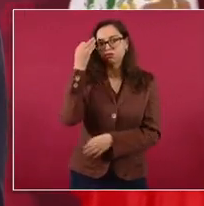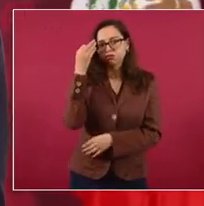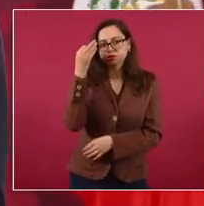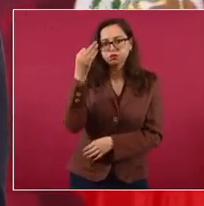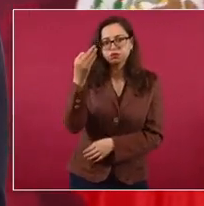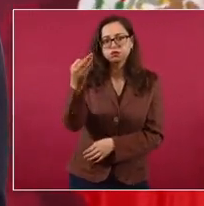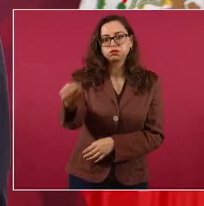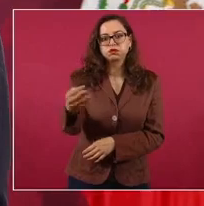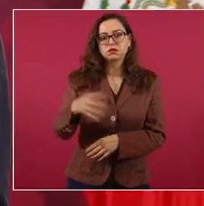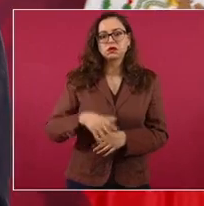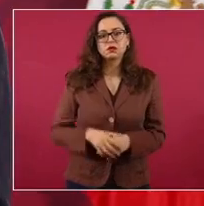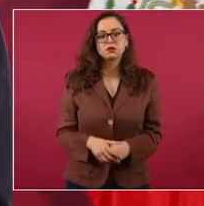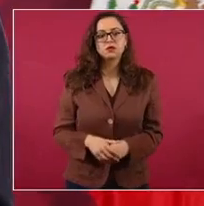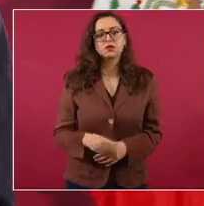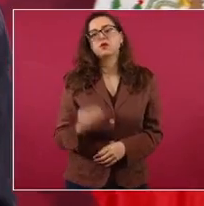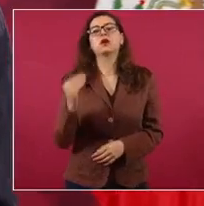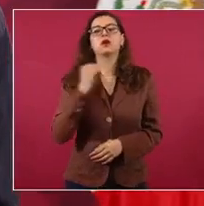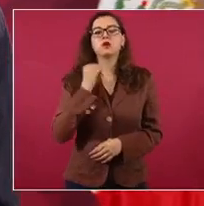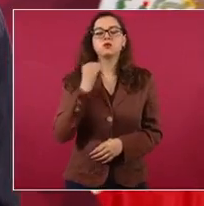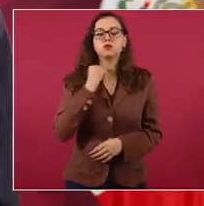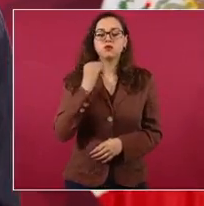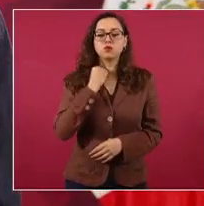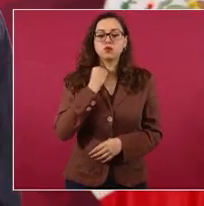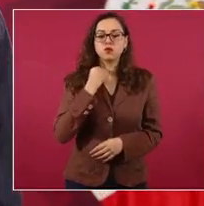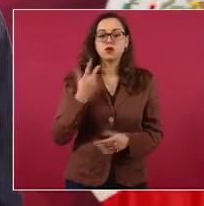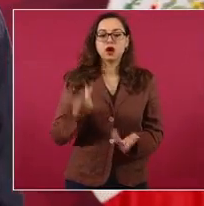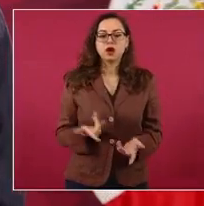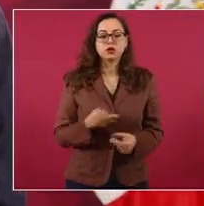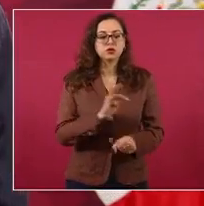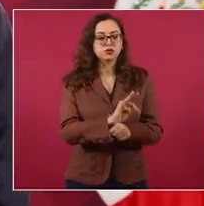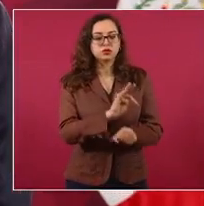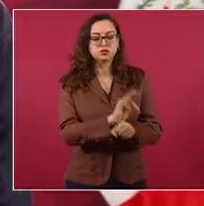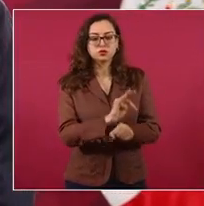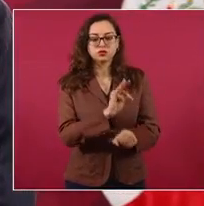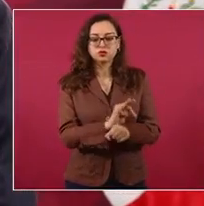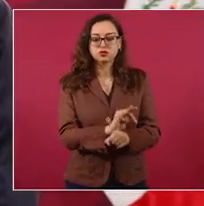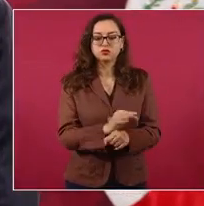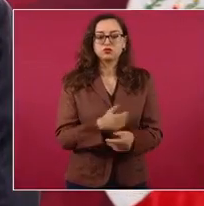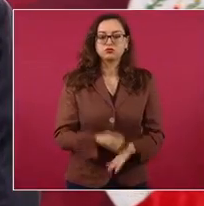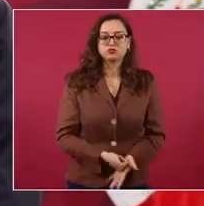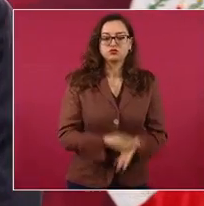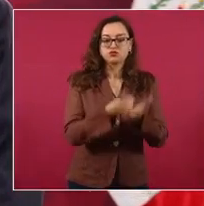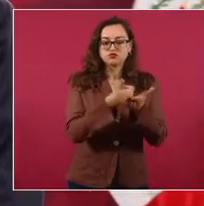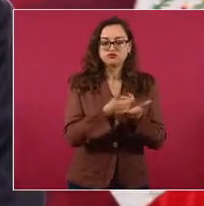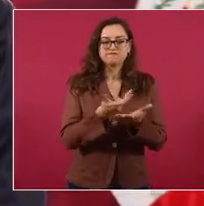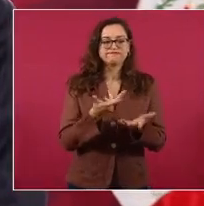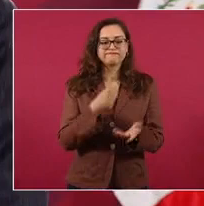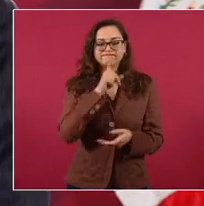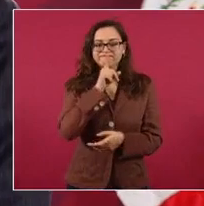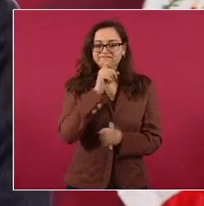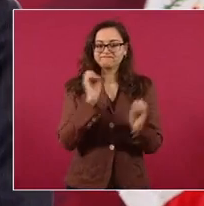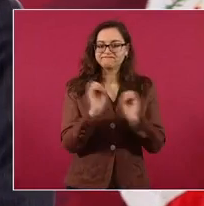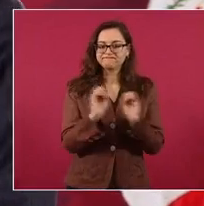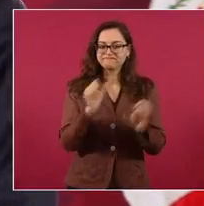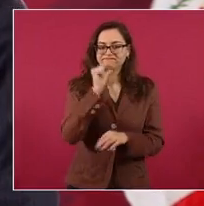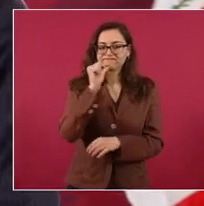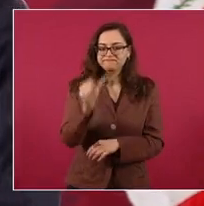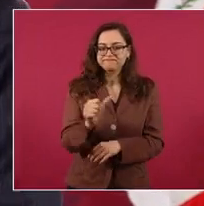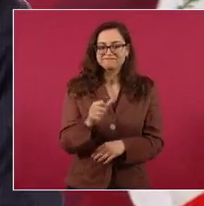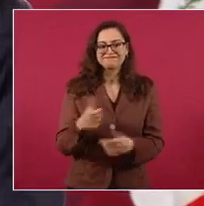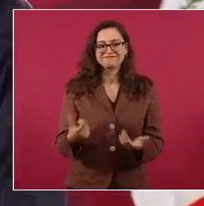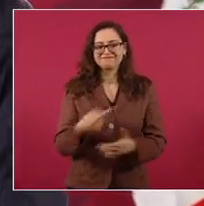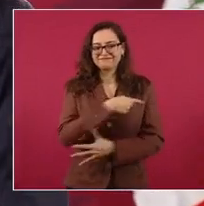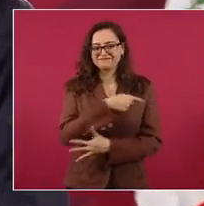falta de abogados que los defiendan, ni por injusticias en general.